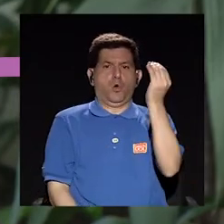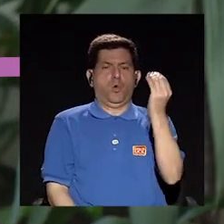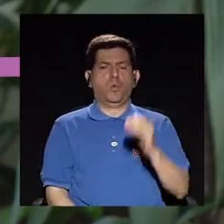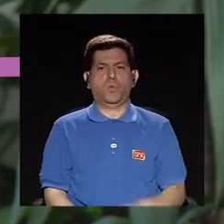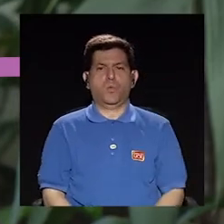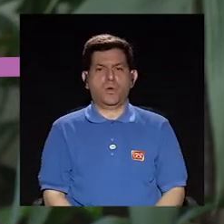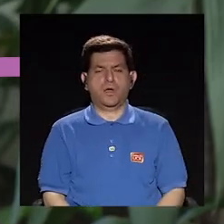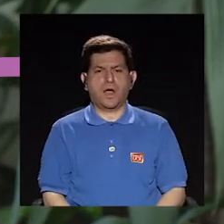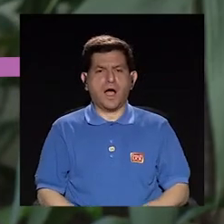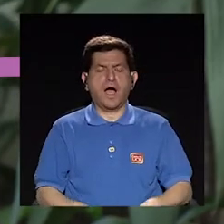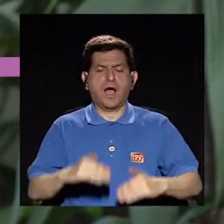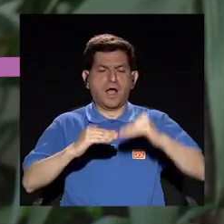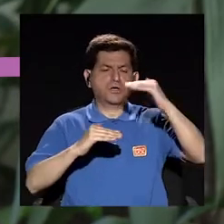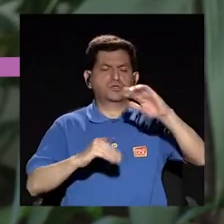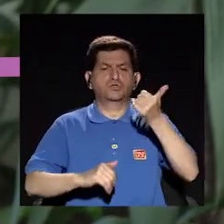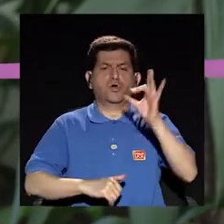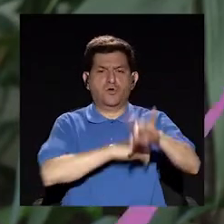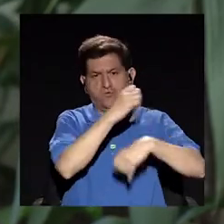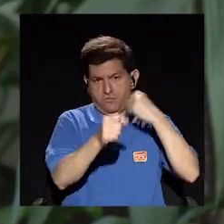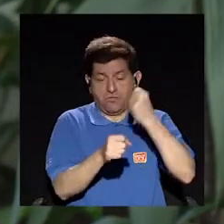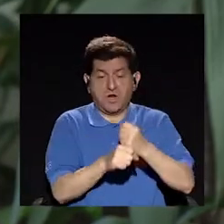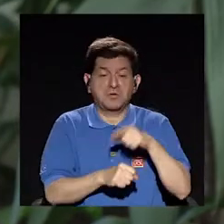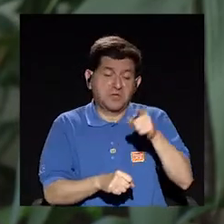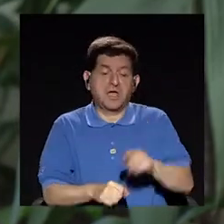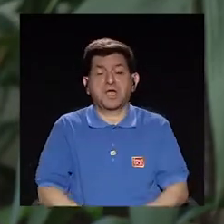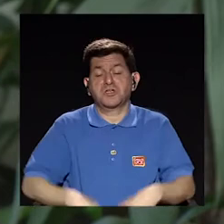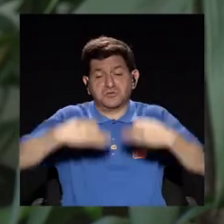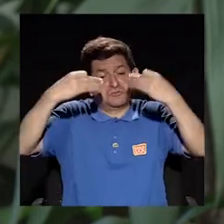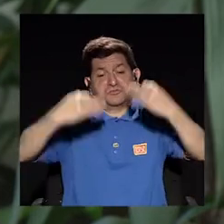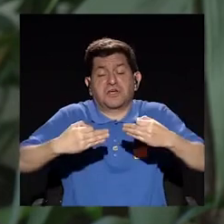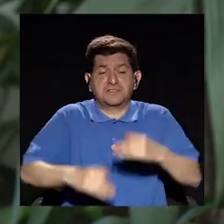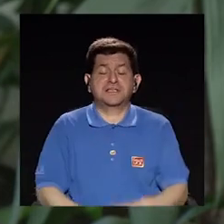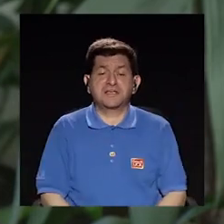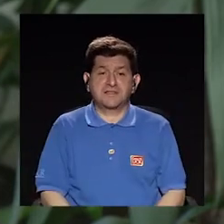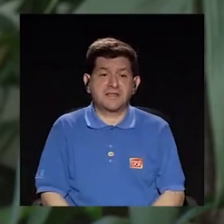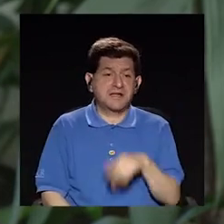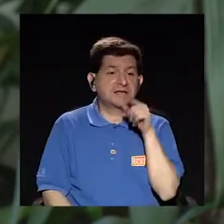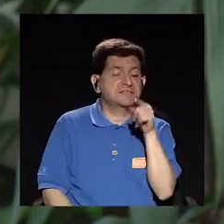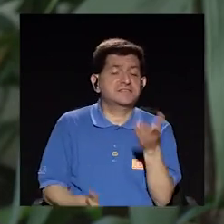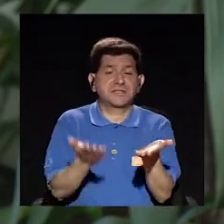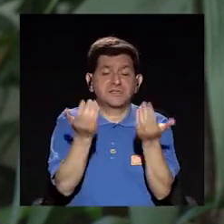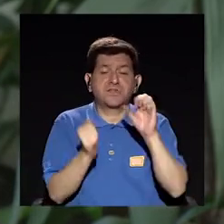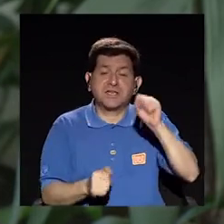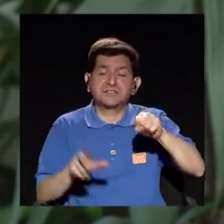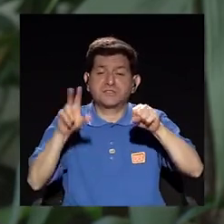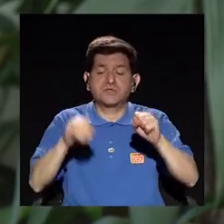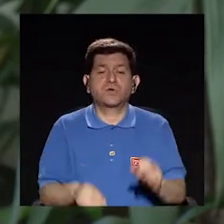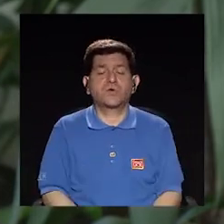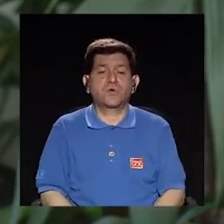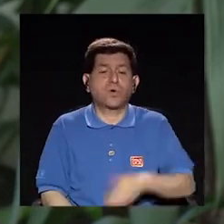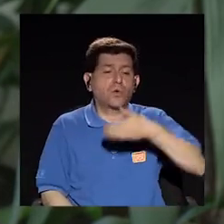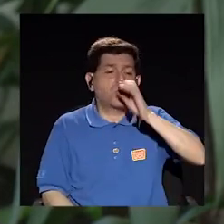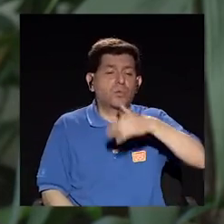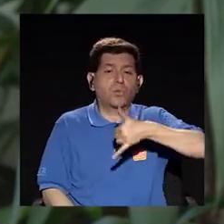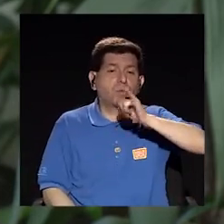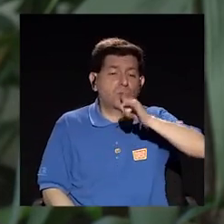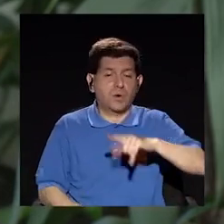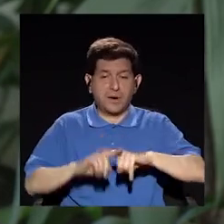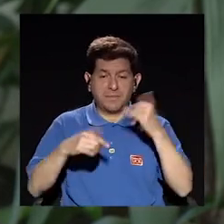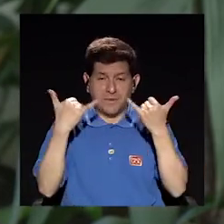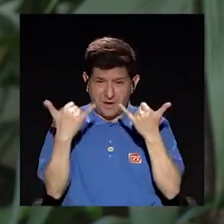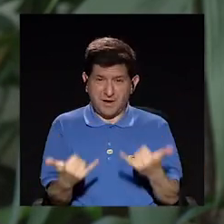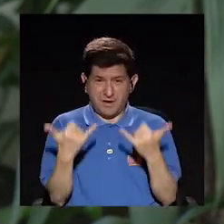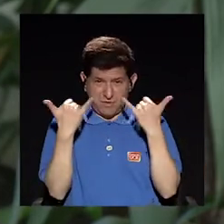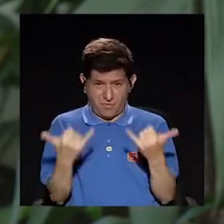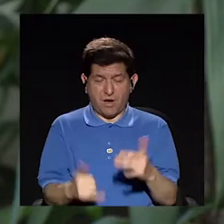o jóvenes sean mayores de edad, pues entonces que tomen una decisión si desean o no consumir alcohol. Pero realmente